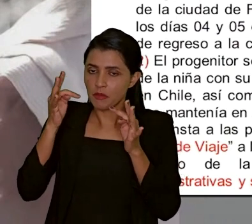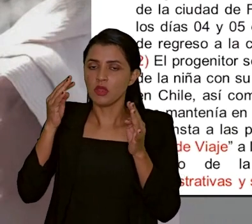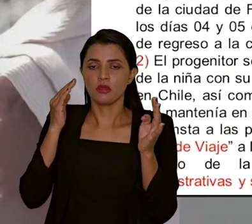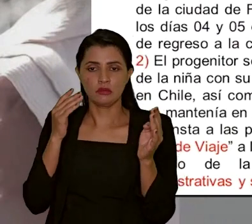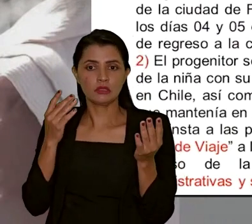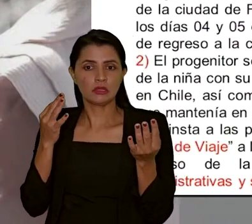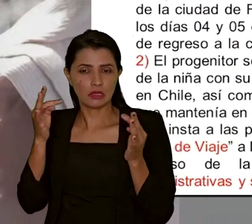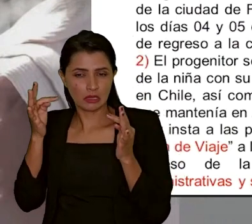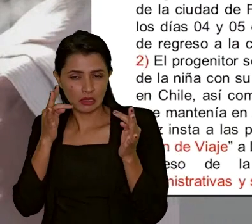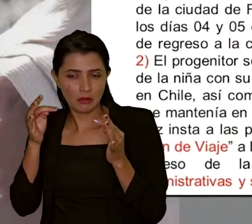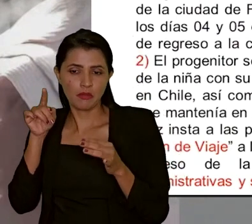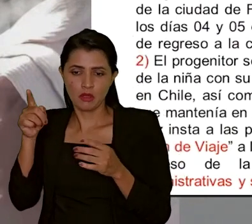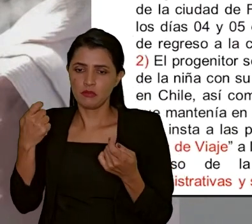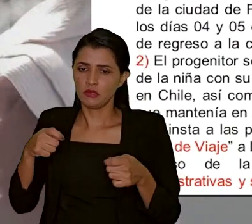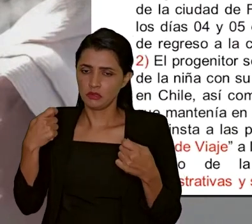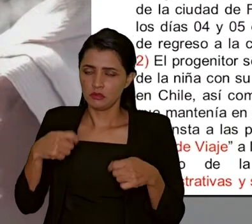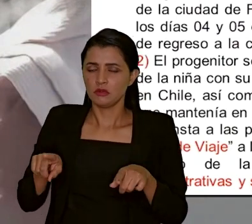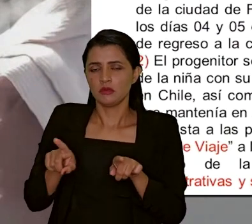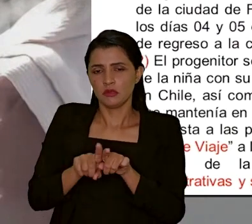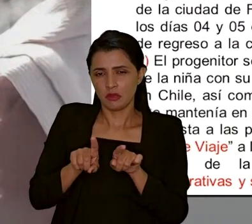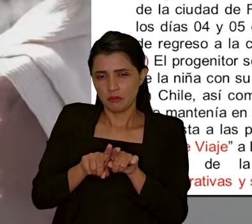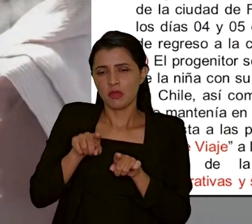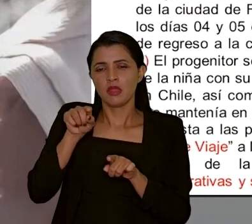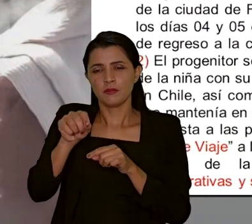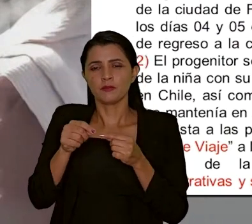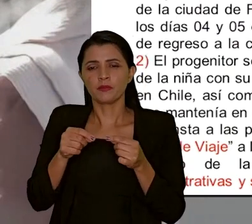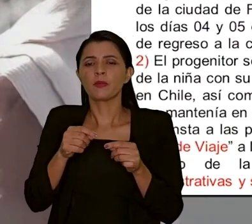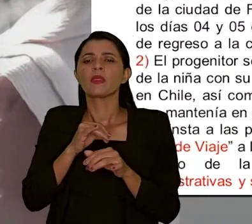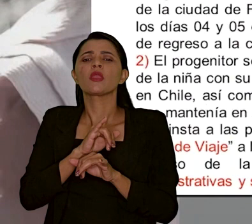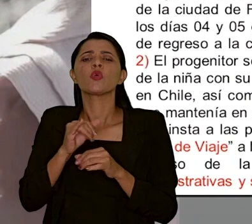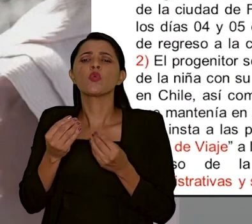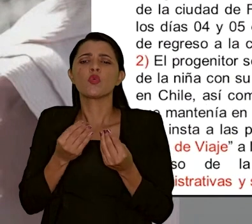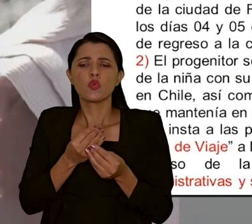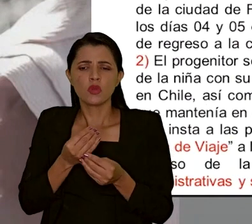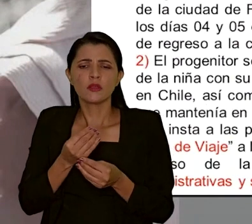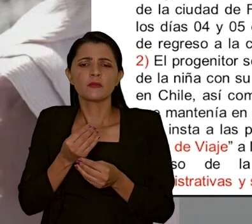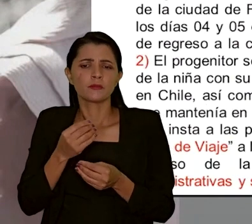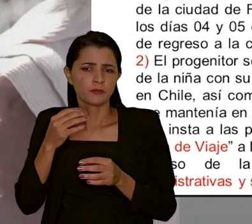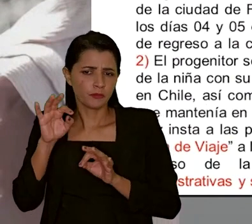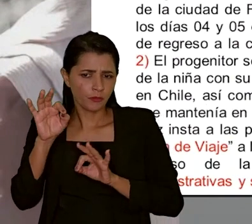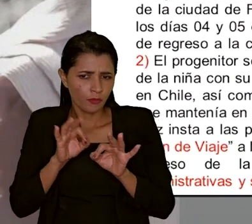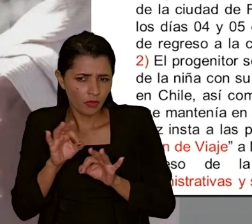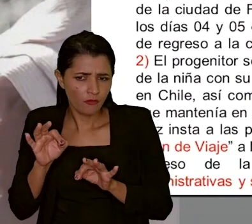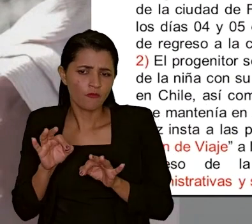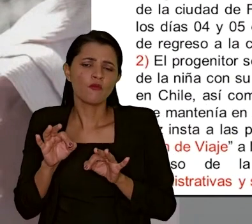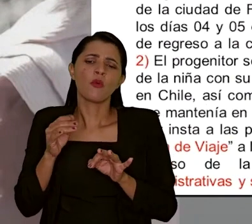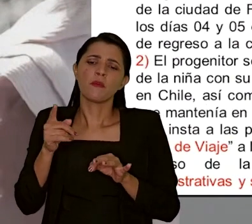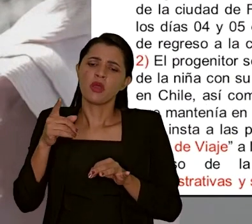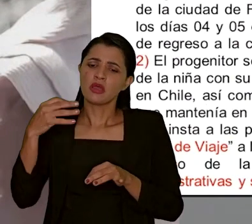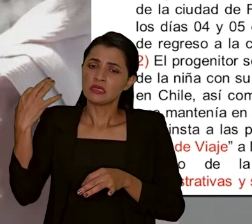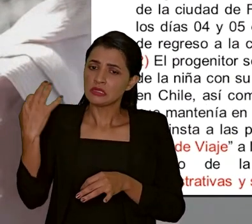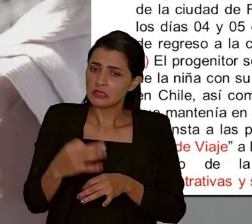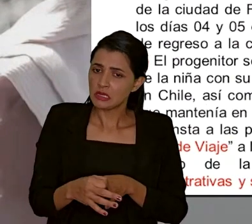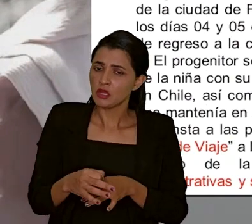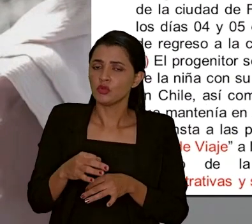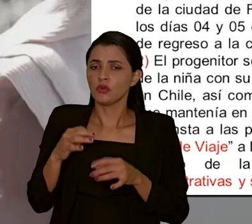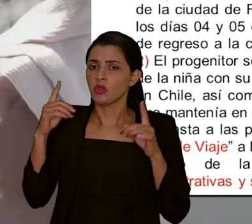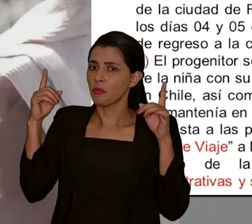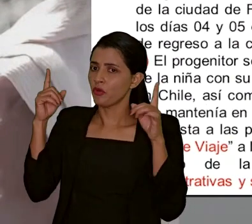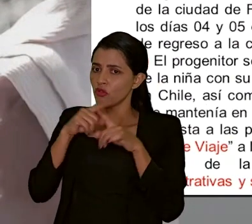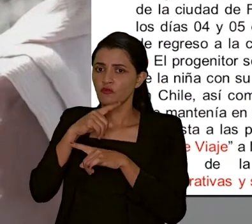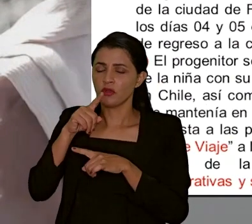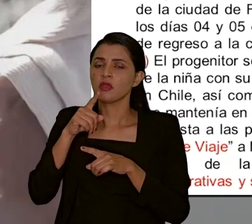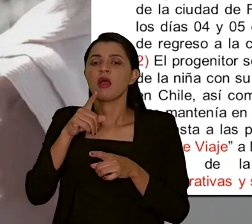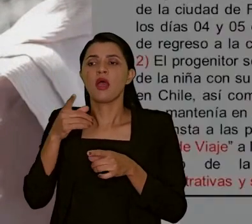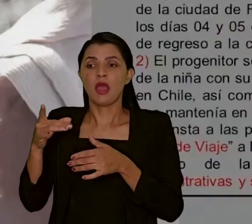en forma urgente a informar del plan de viaje a llevar a cabo a los fines de ejecutar el regreso de la niña, atento a